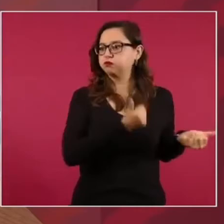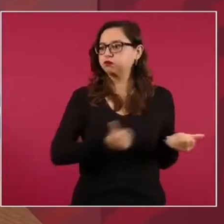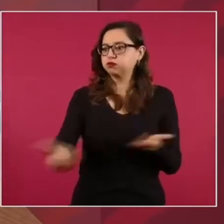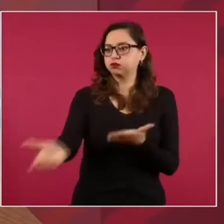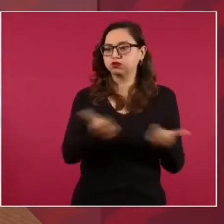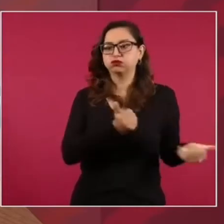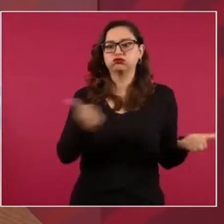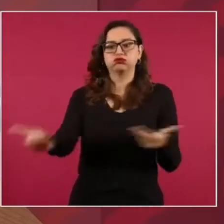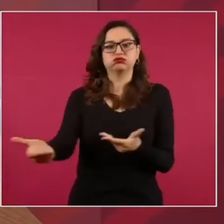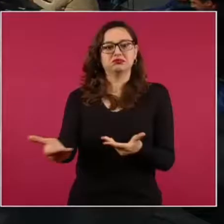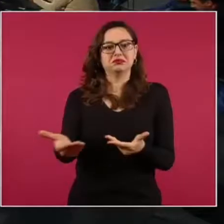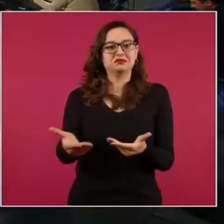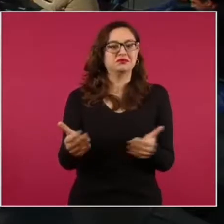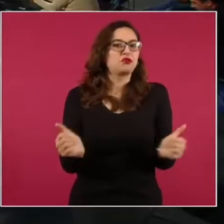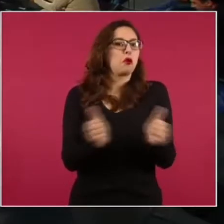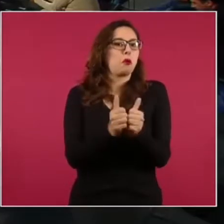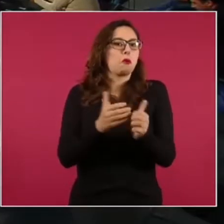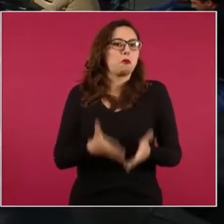Por barcos.